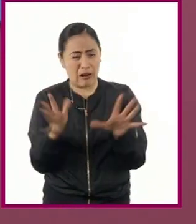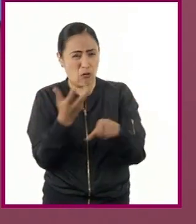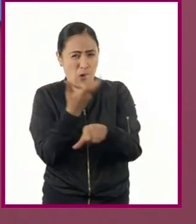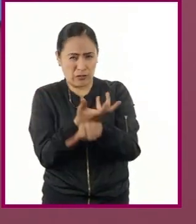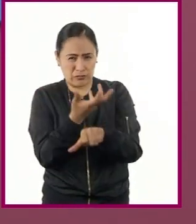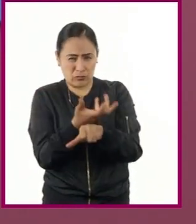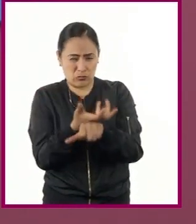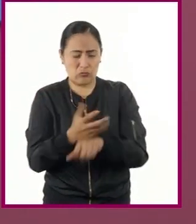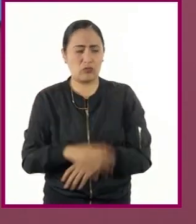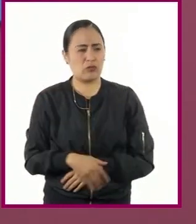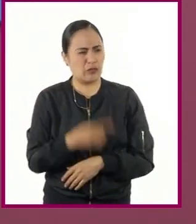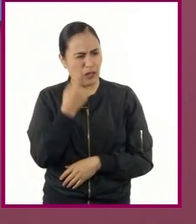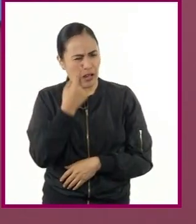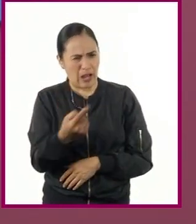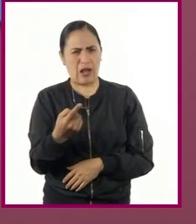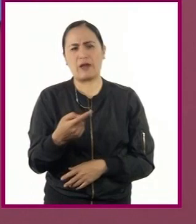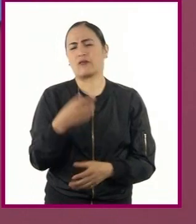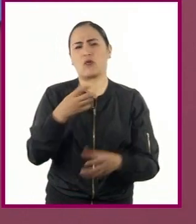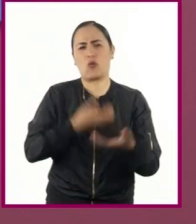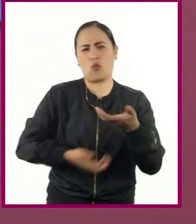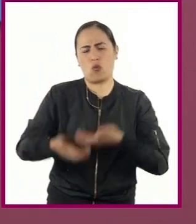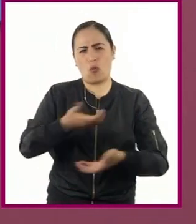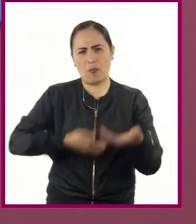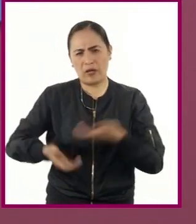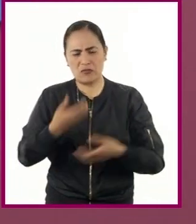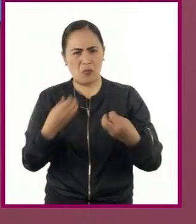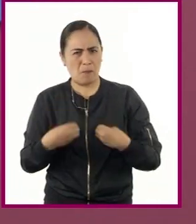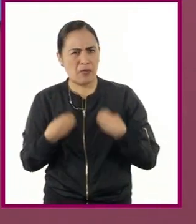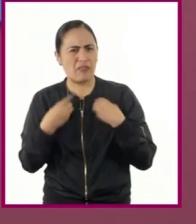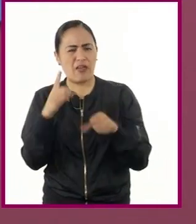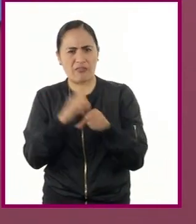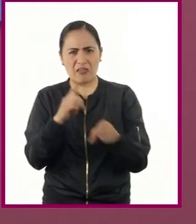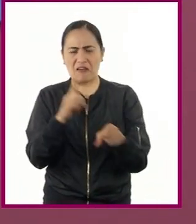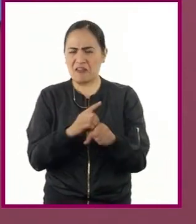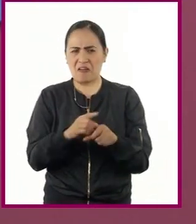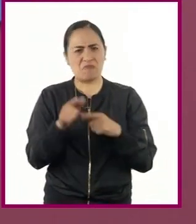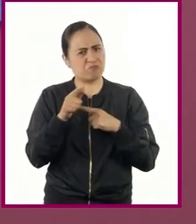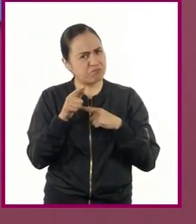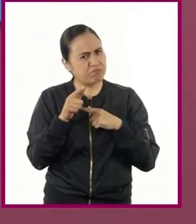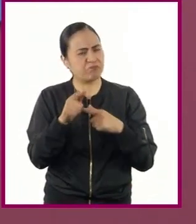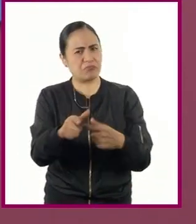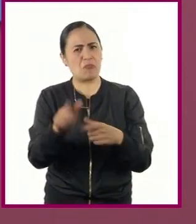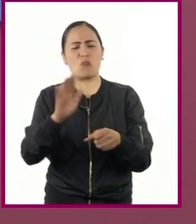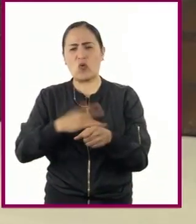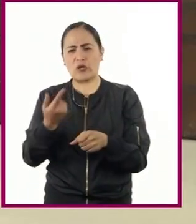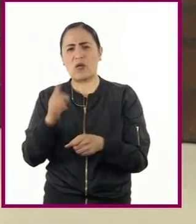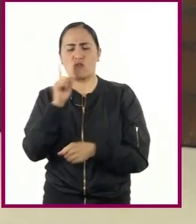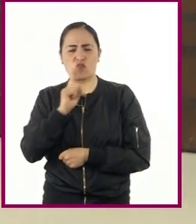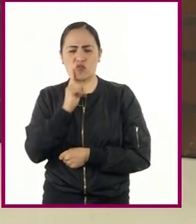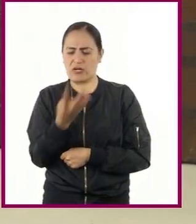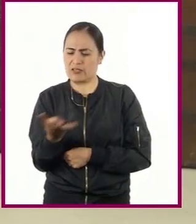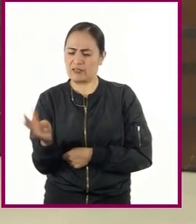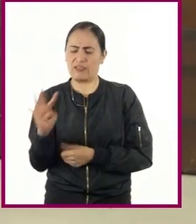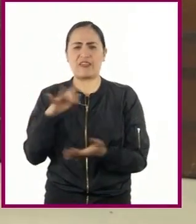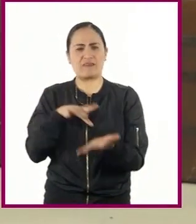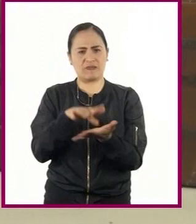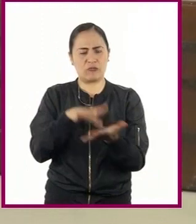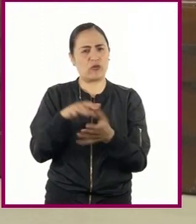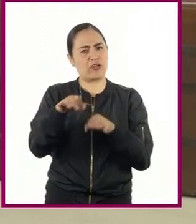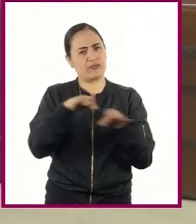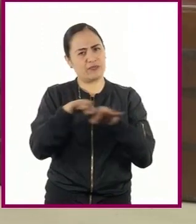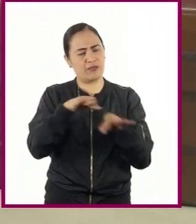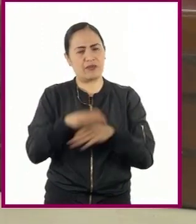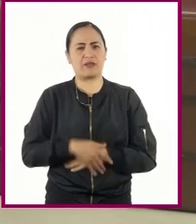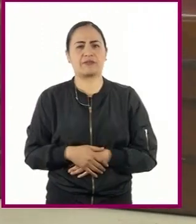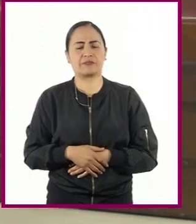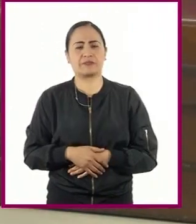sistema productivo, el comercio y la vida cotidiana siguieron el curso gracias a ellas. Al término de la